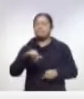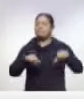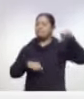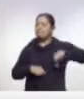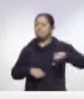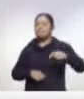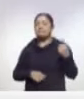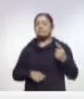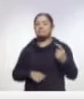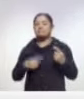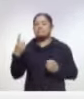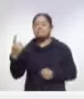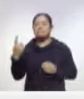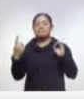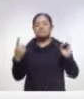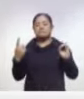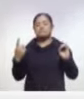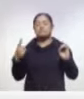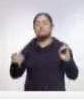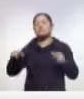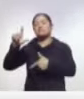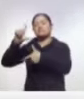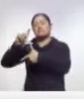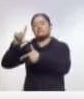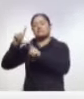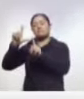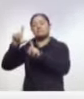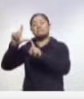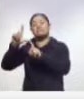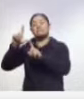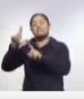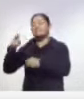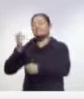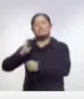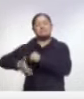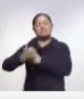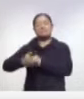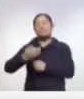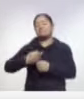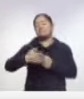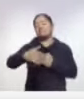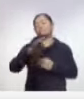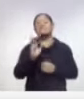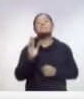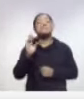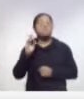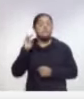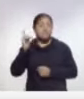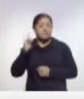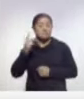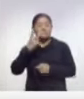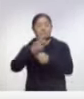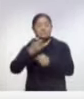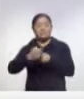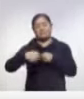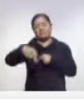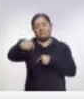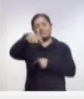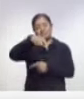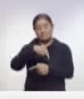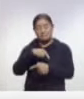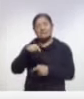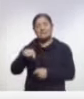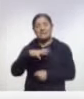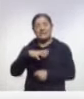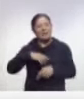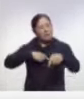-0 ante el Liverpool, apenas acaba de terminar el primer tiempo. Ya veremos qué pasa en la segunda parte. Ojalá, Raúl Jiménez, que viene encendido y con muchos goles